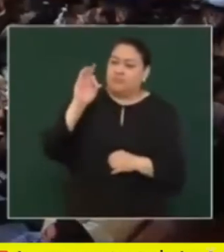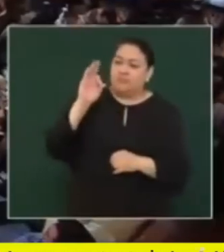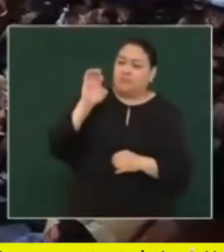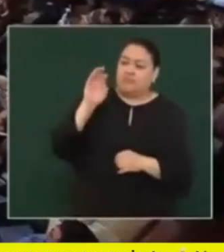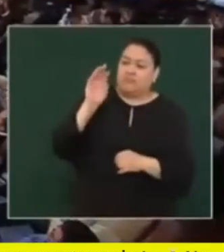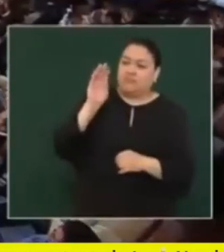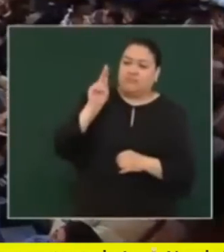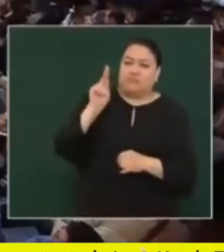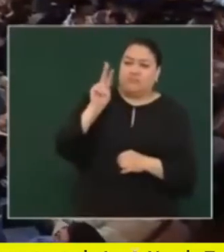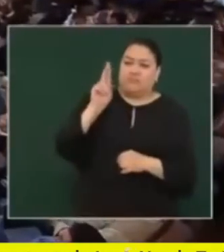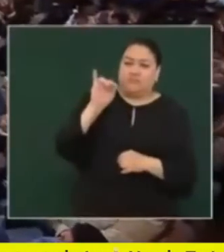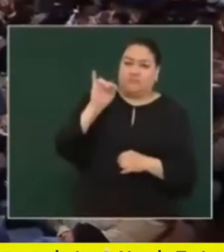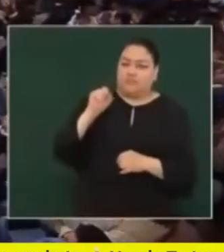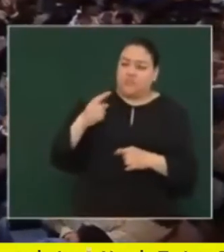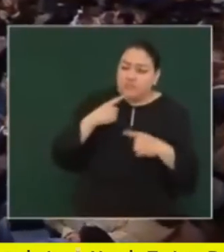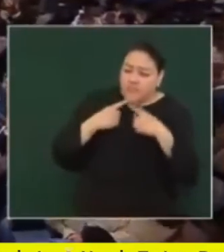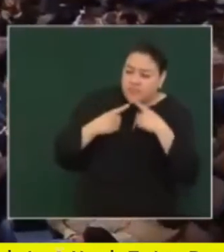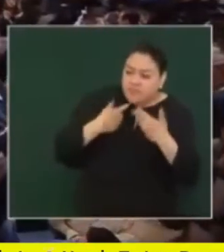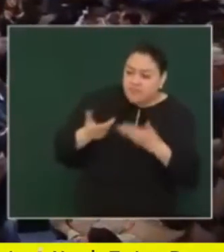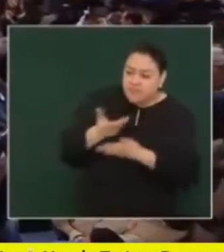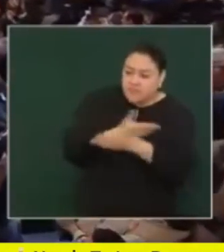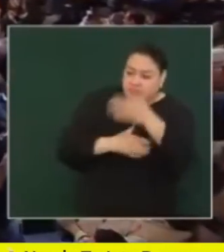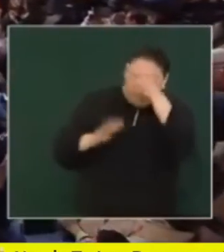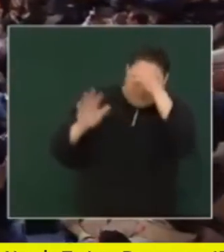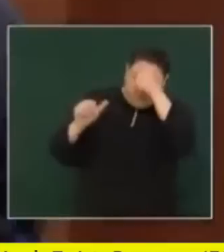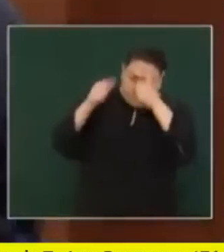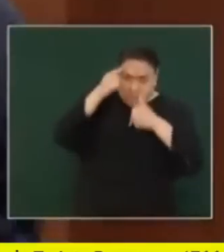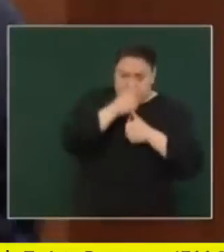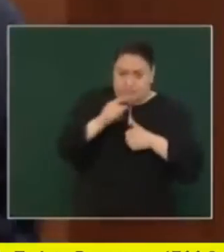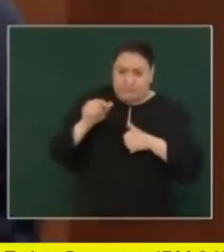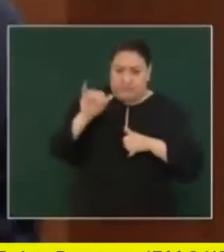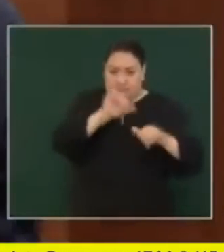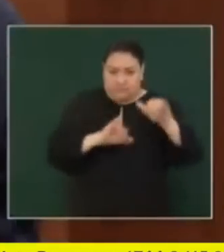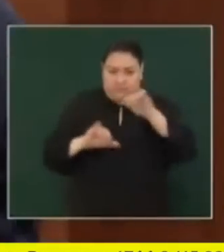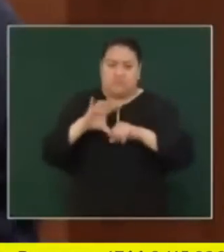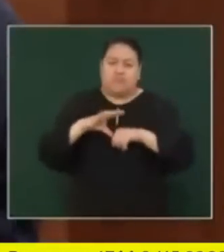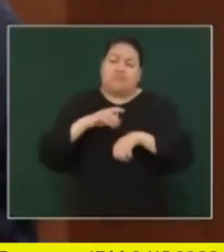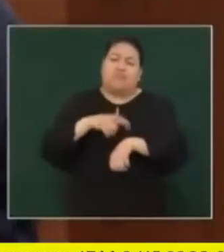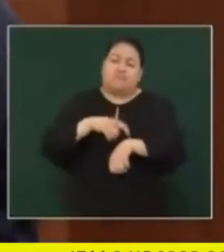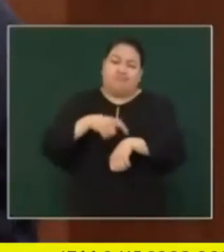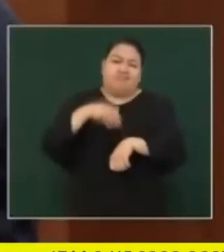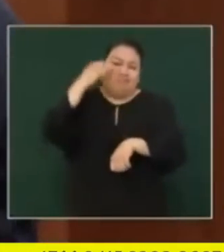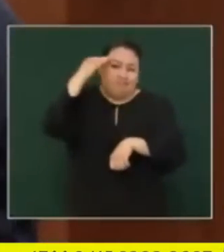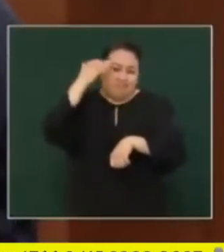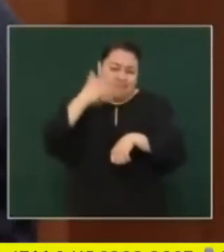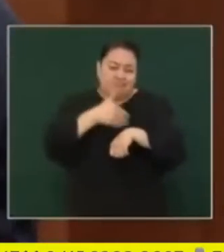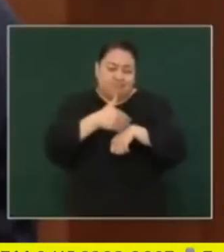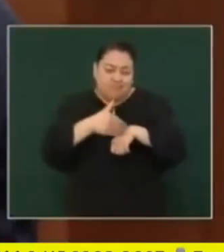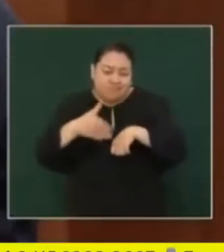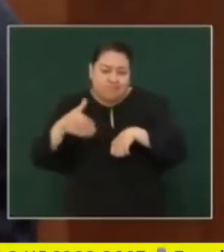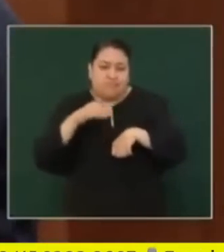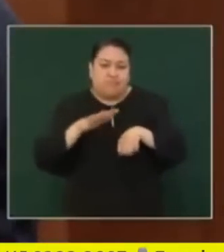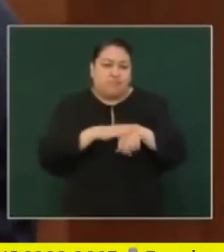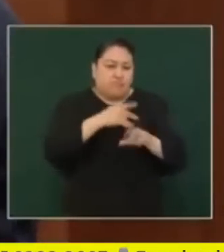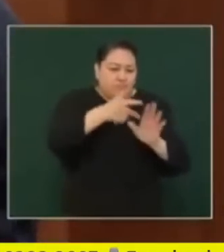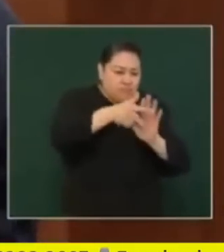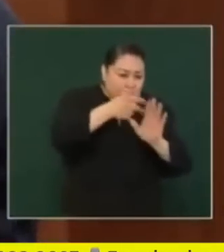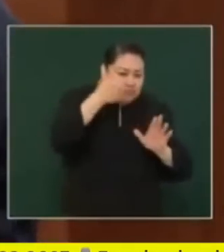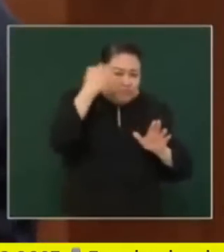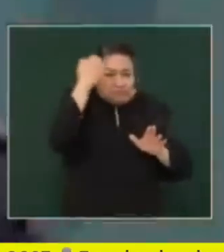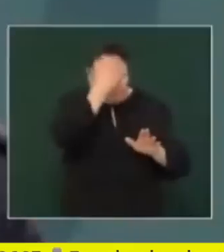nos pusimos de acuerdo los tres esto se lleva su tiempo porque hay que hacer un análisis muy profundo